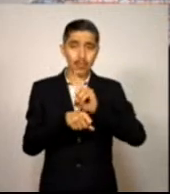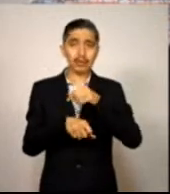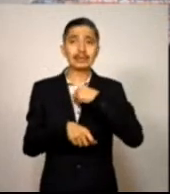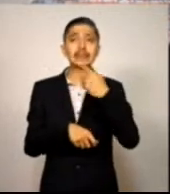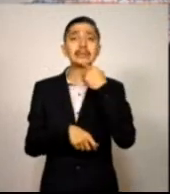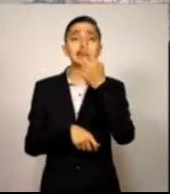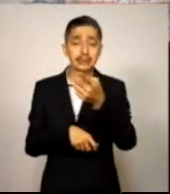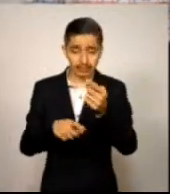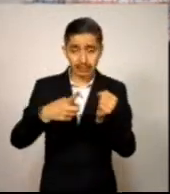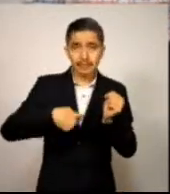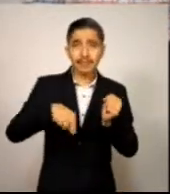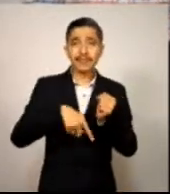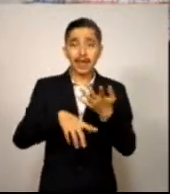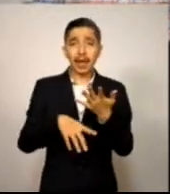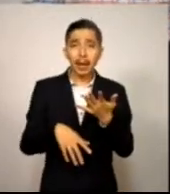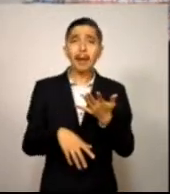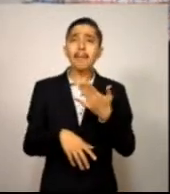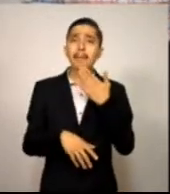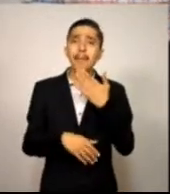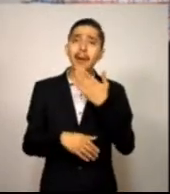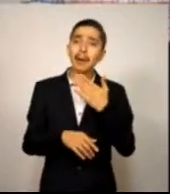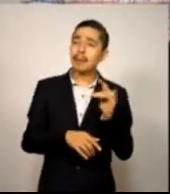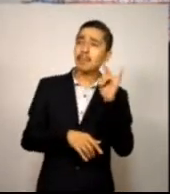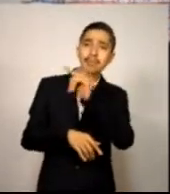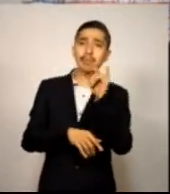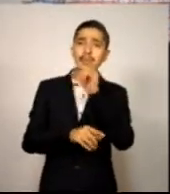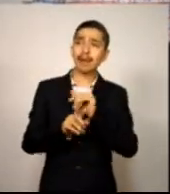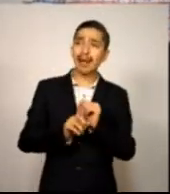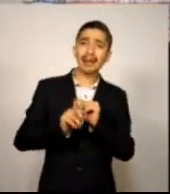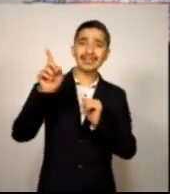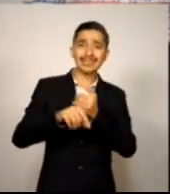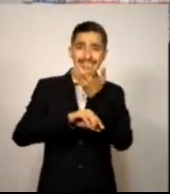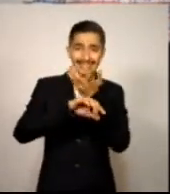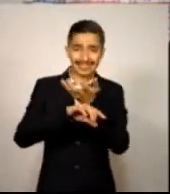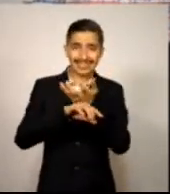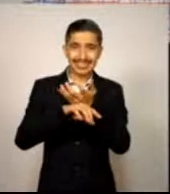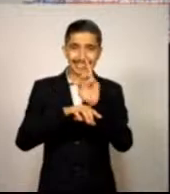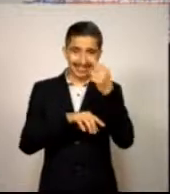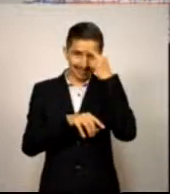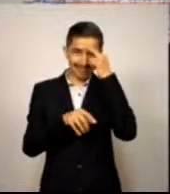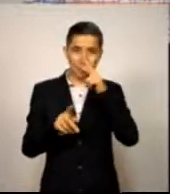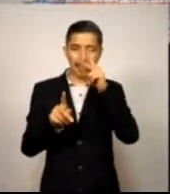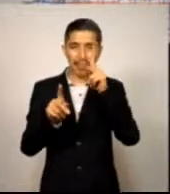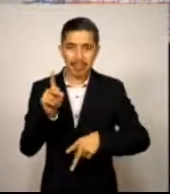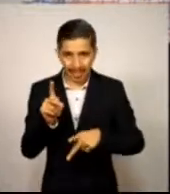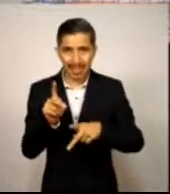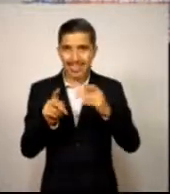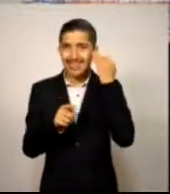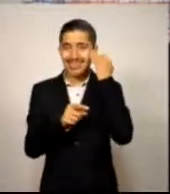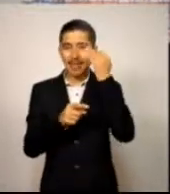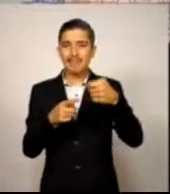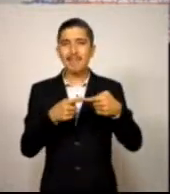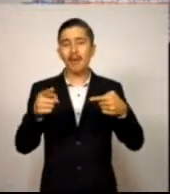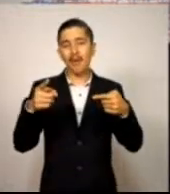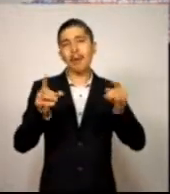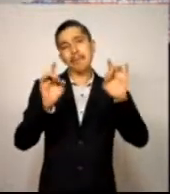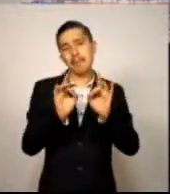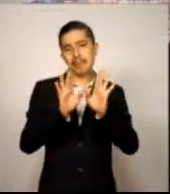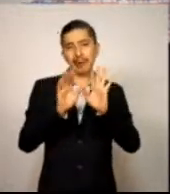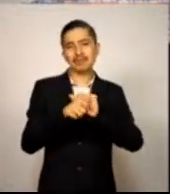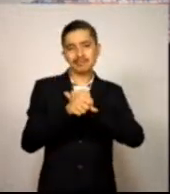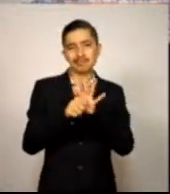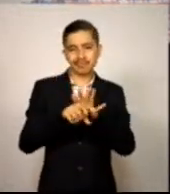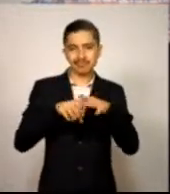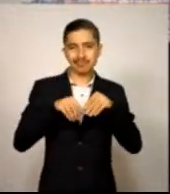oportunidad para informar que los vuelos a eeuu que habían sido suspendidos de forma temporal